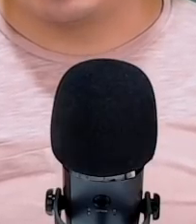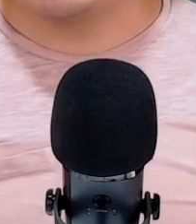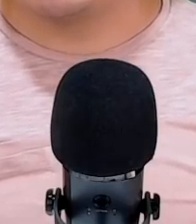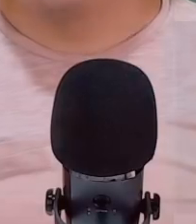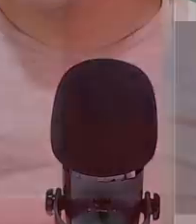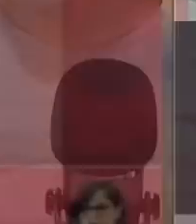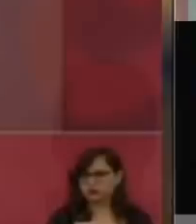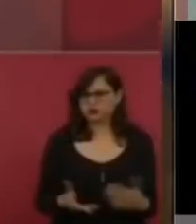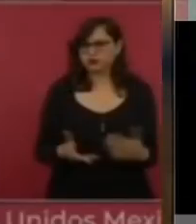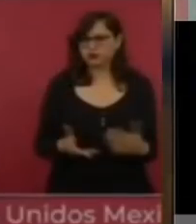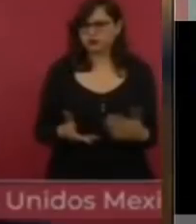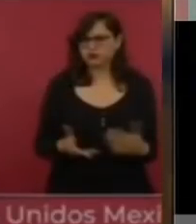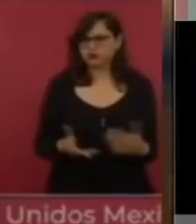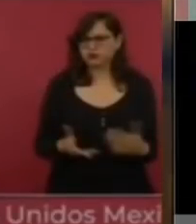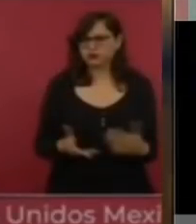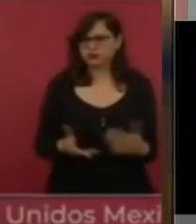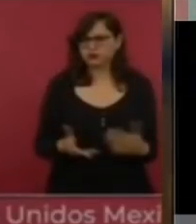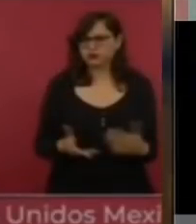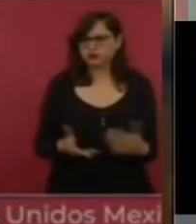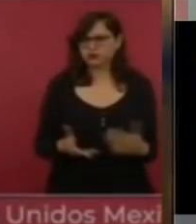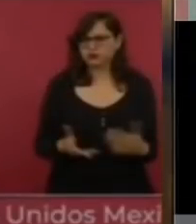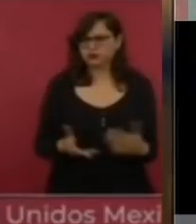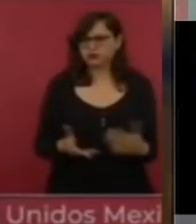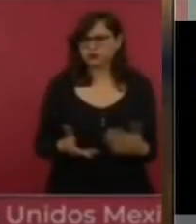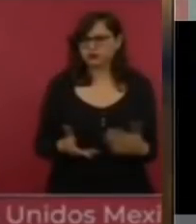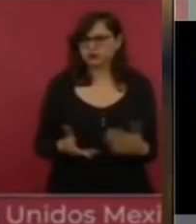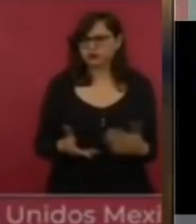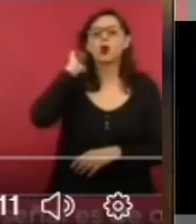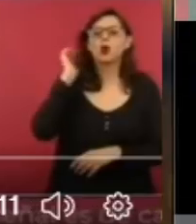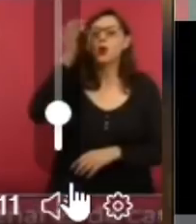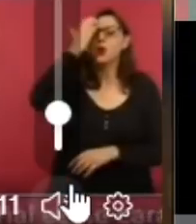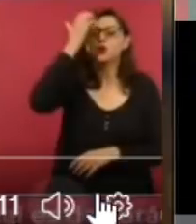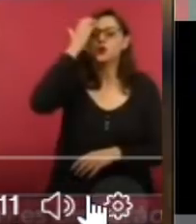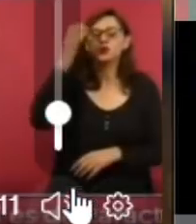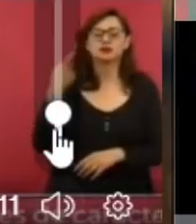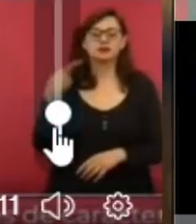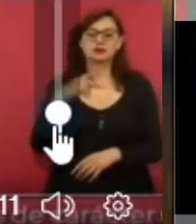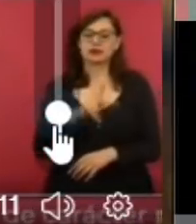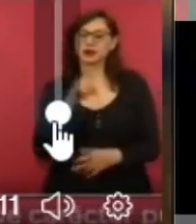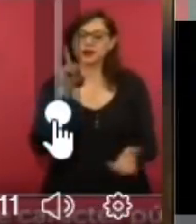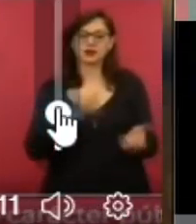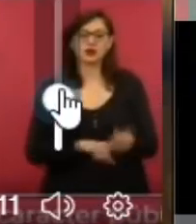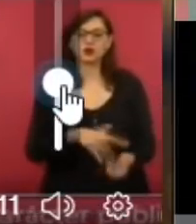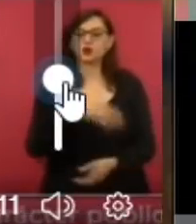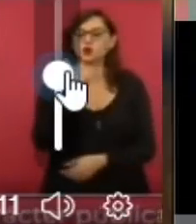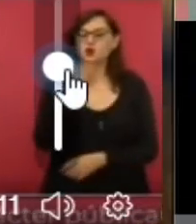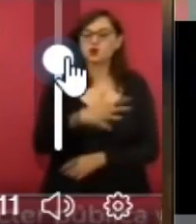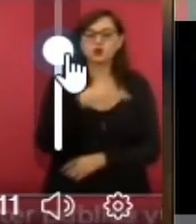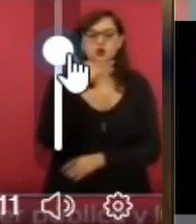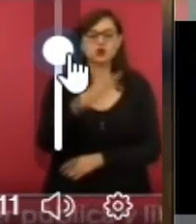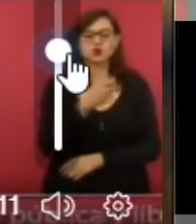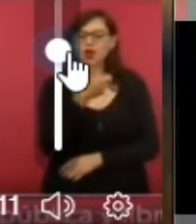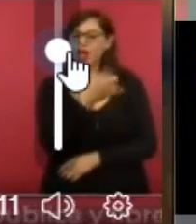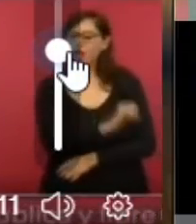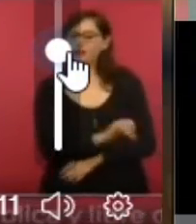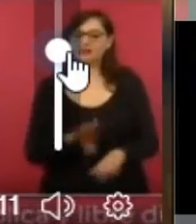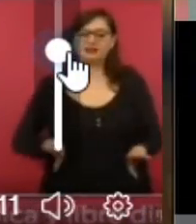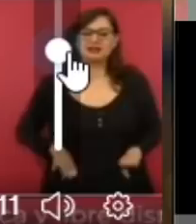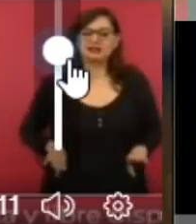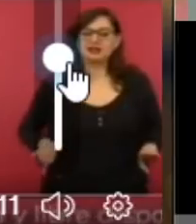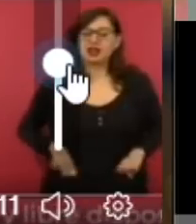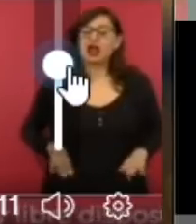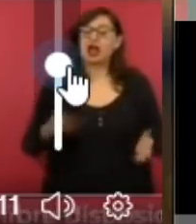industria eléctrica decía fuerte y claro el presidente de la republica opción y eso es lo que tienen los